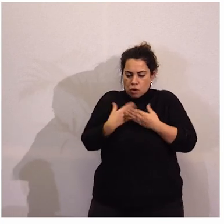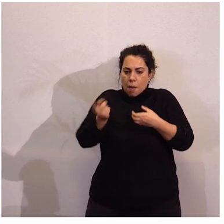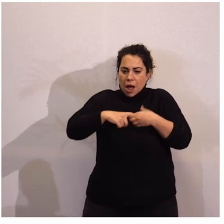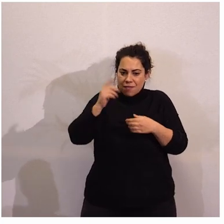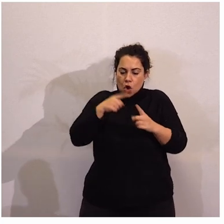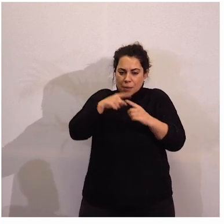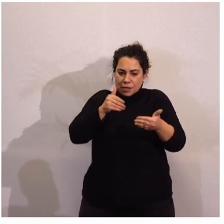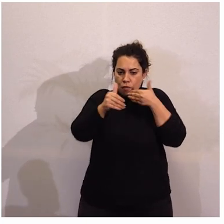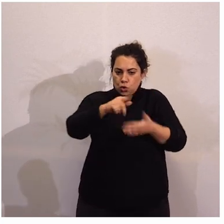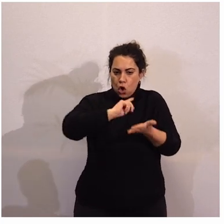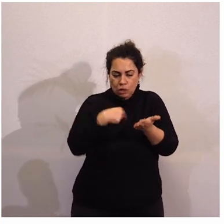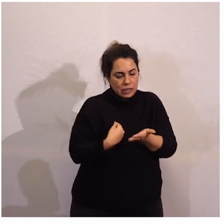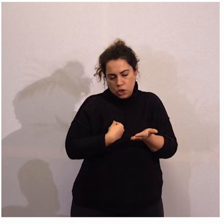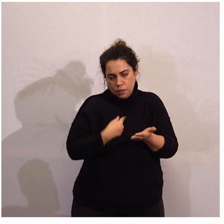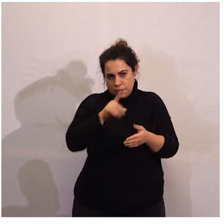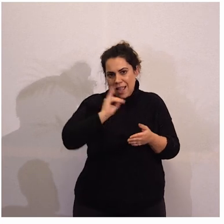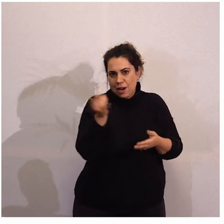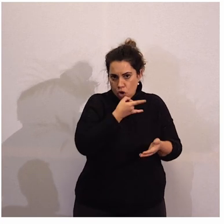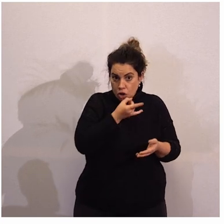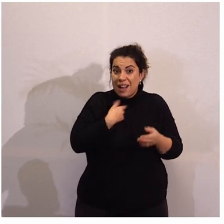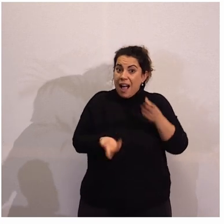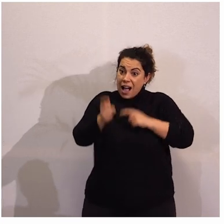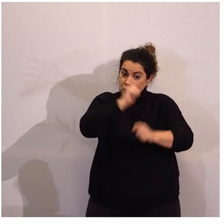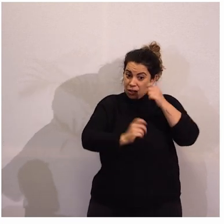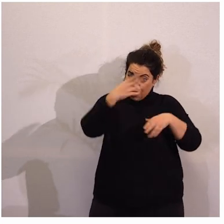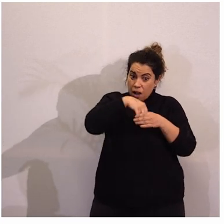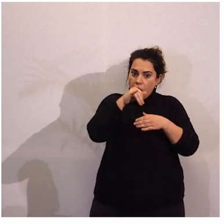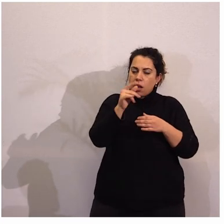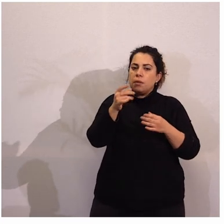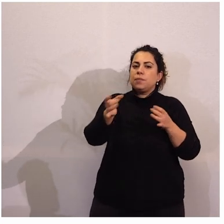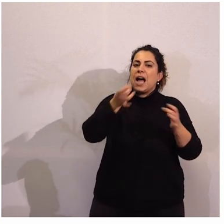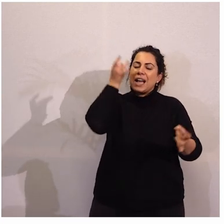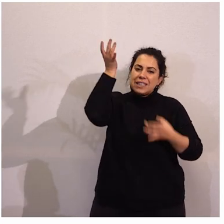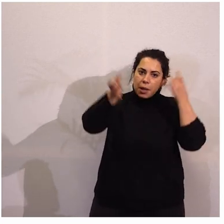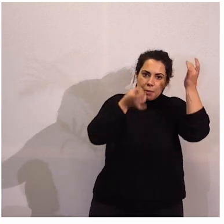Las asociaciones tienen sus actividades y